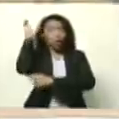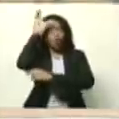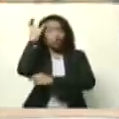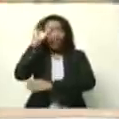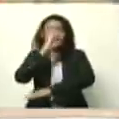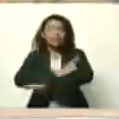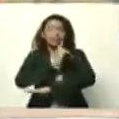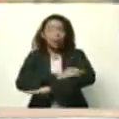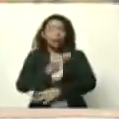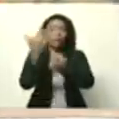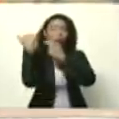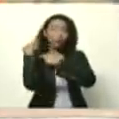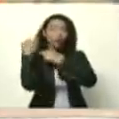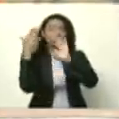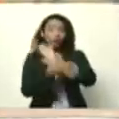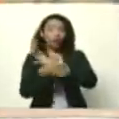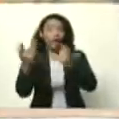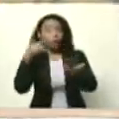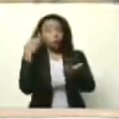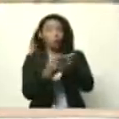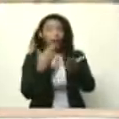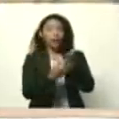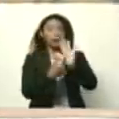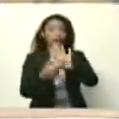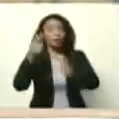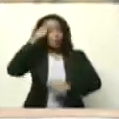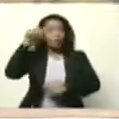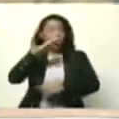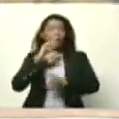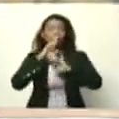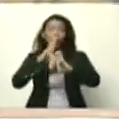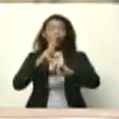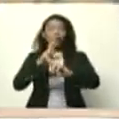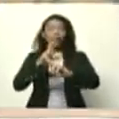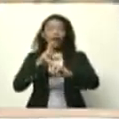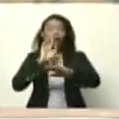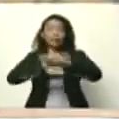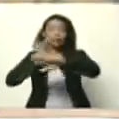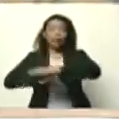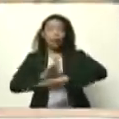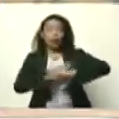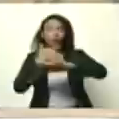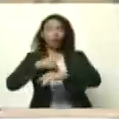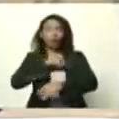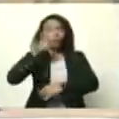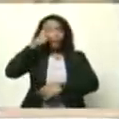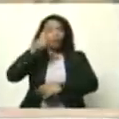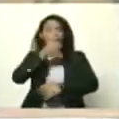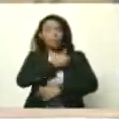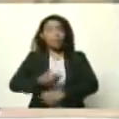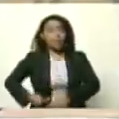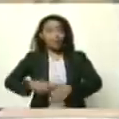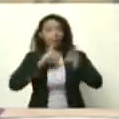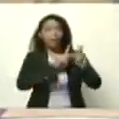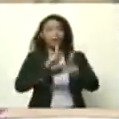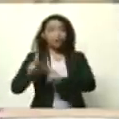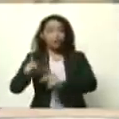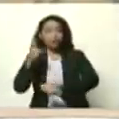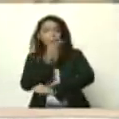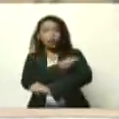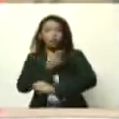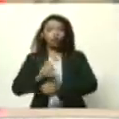y responsabilidad que ha demostrado nuestro pueblo a responder al llamado de nuestro presidente y a los planes de